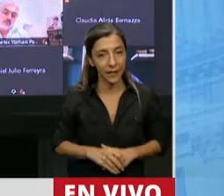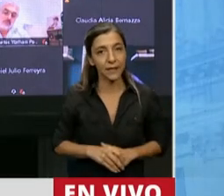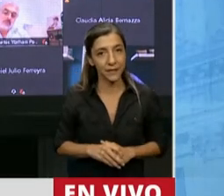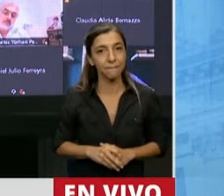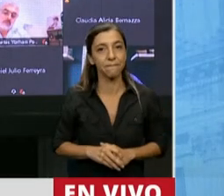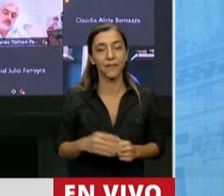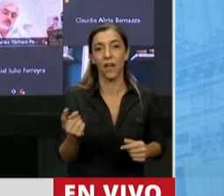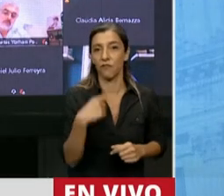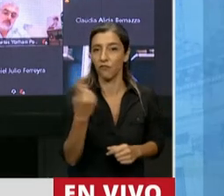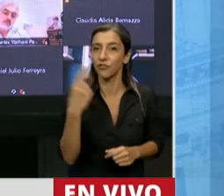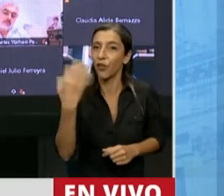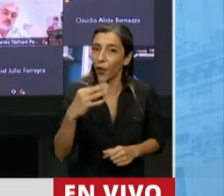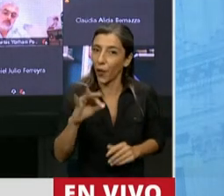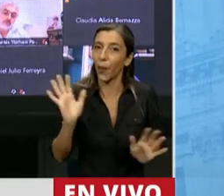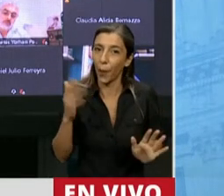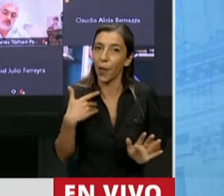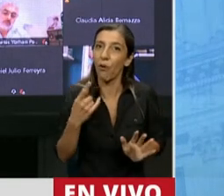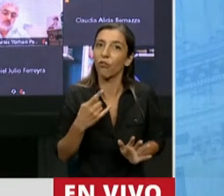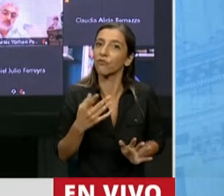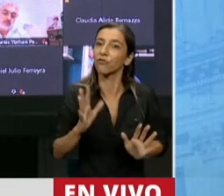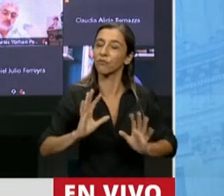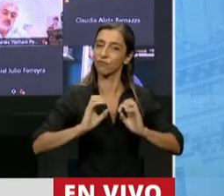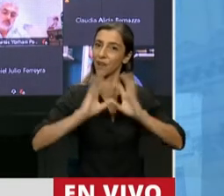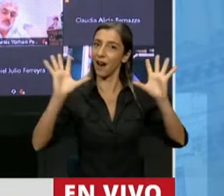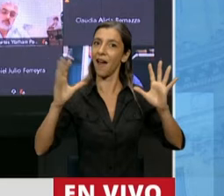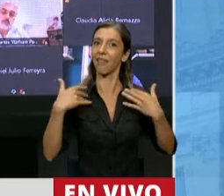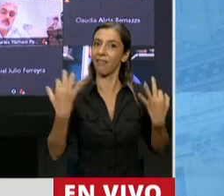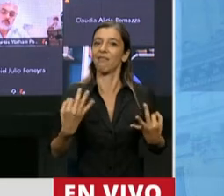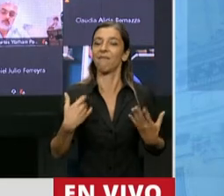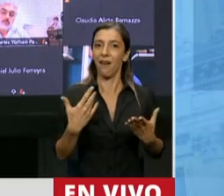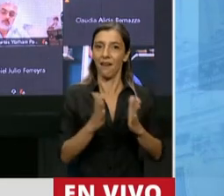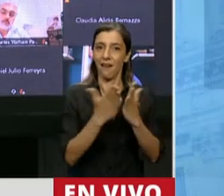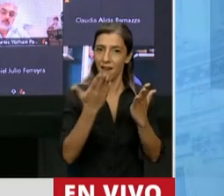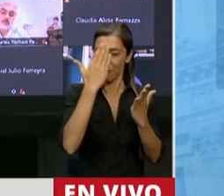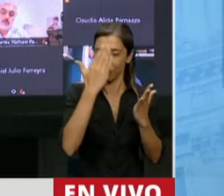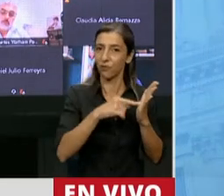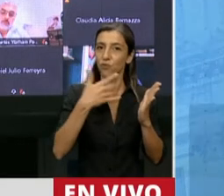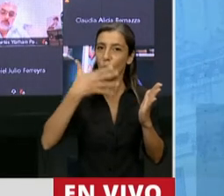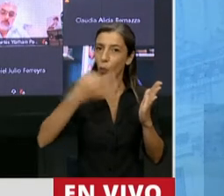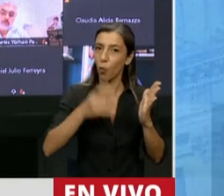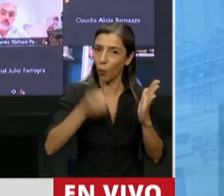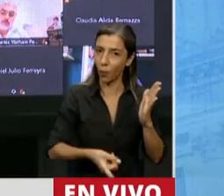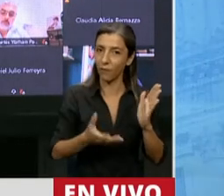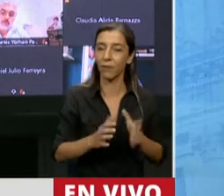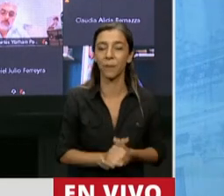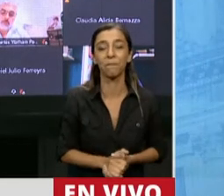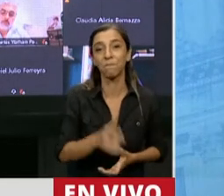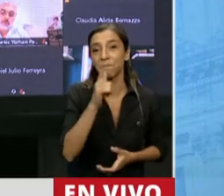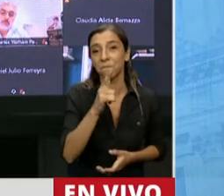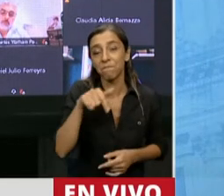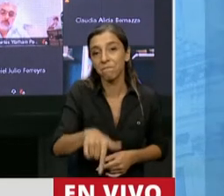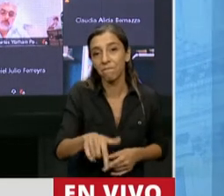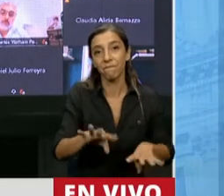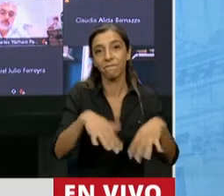reñido de alguna manera con las normas constitucionales. Entonces, presidente, la verdad que me parece que esta Cámara se pierde